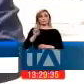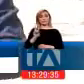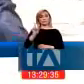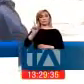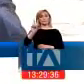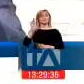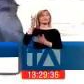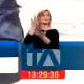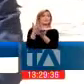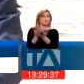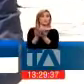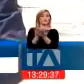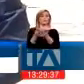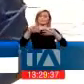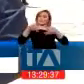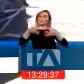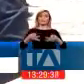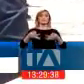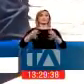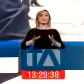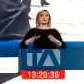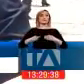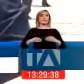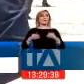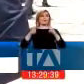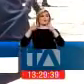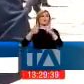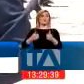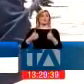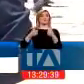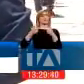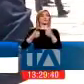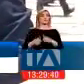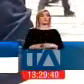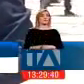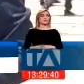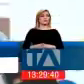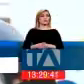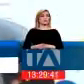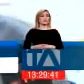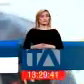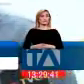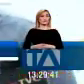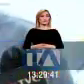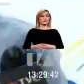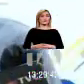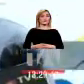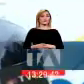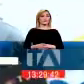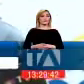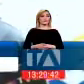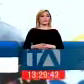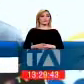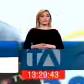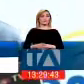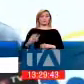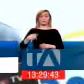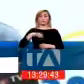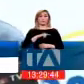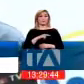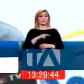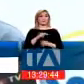estas instalaciones y formalmente aceptaron la candidatura presidencial. Nosotros no somos candidatos todavía,